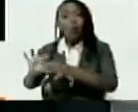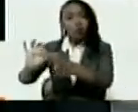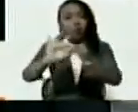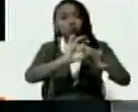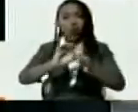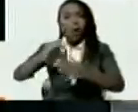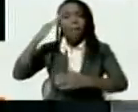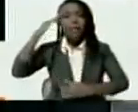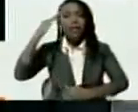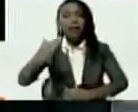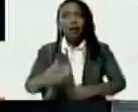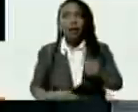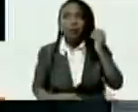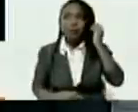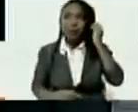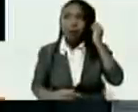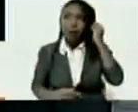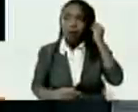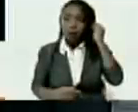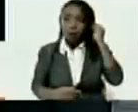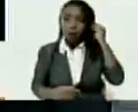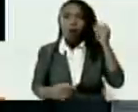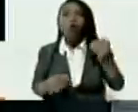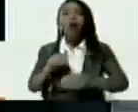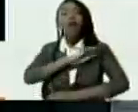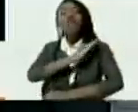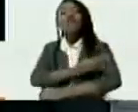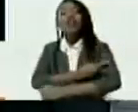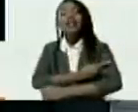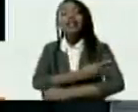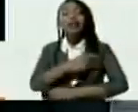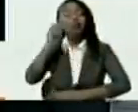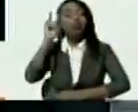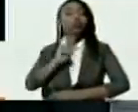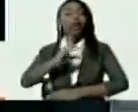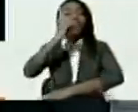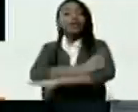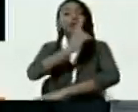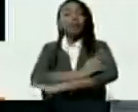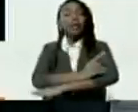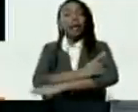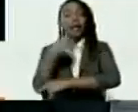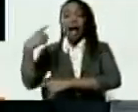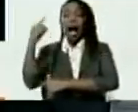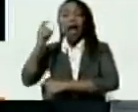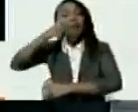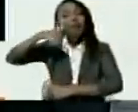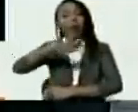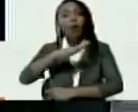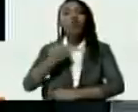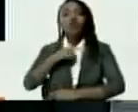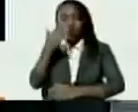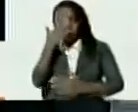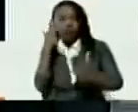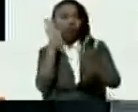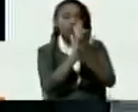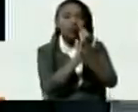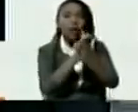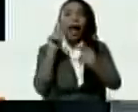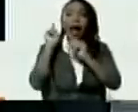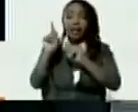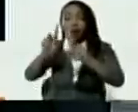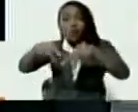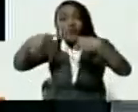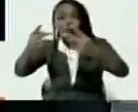cívico-militar, con la fuerza moral y la disciplina que caracteriza a nuestro pueblo, vamos a enfrentar las